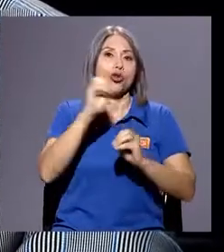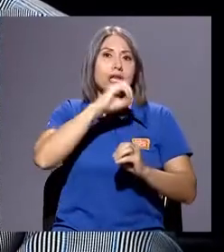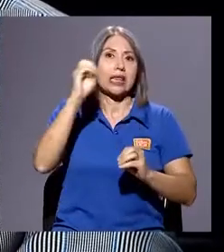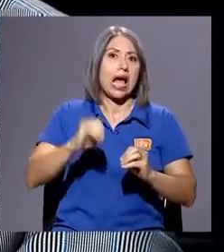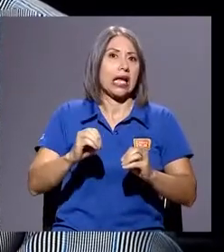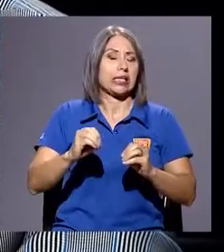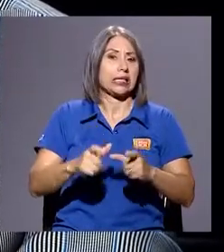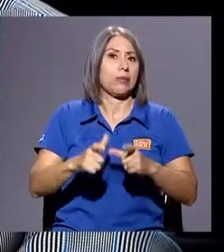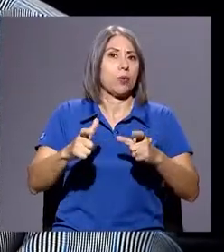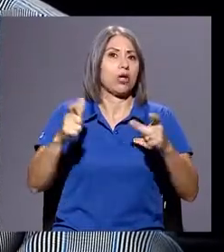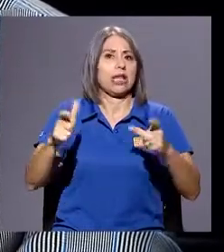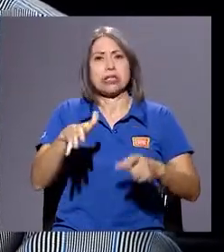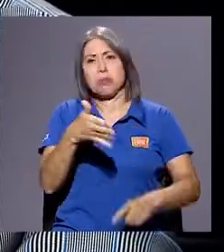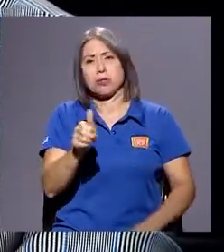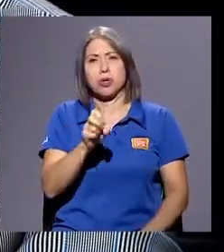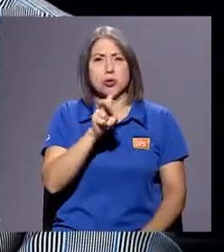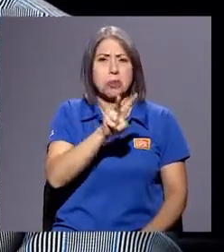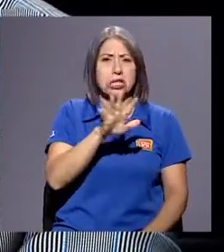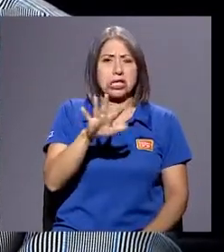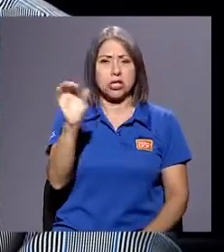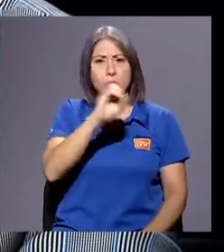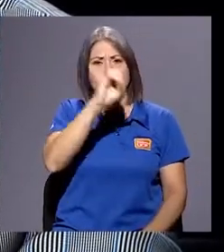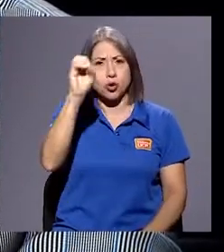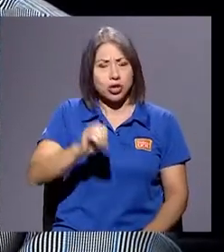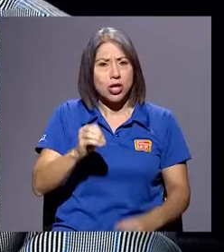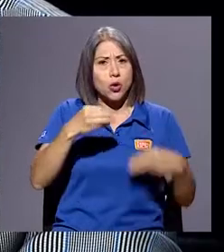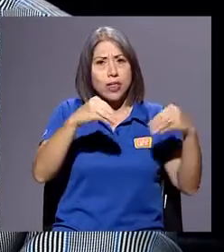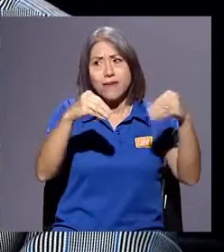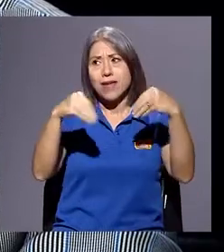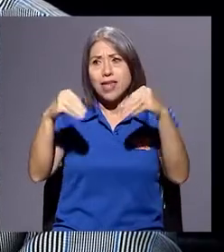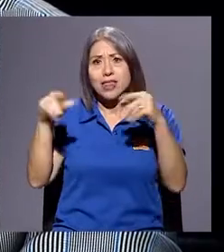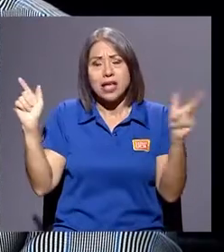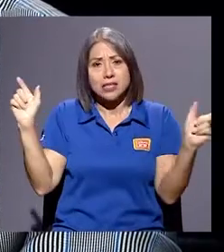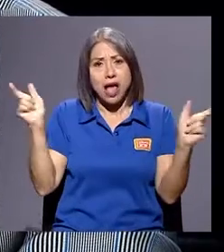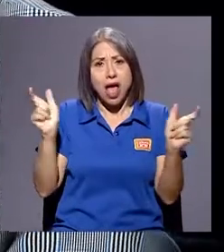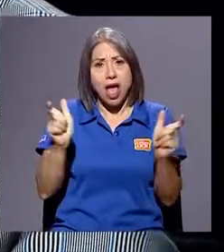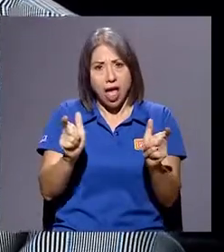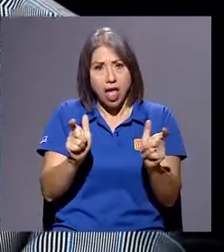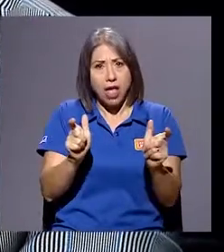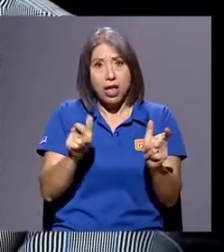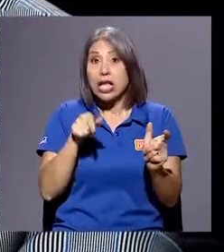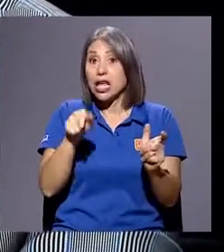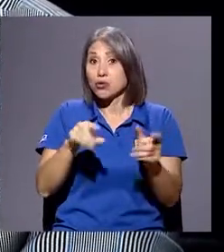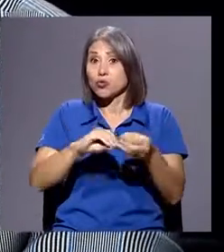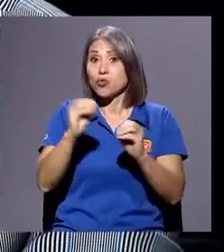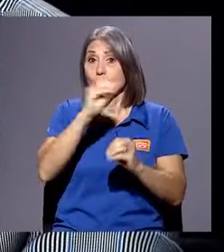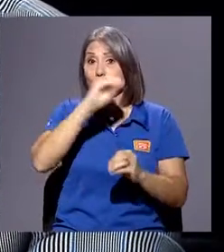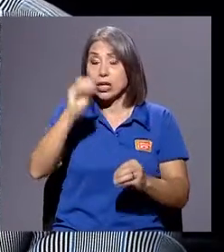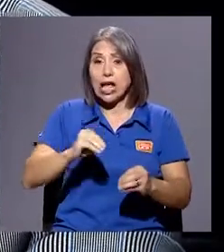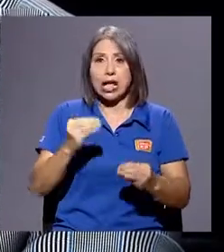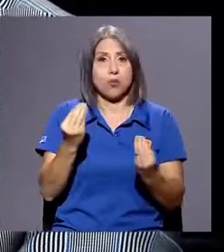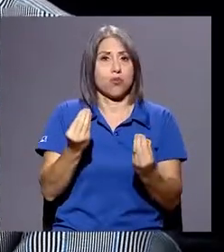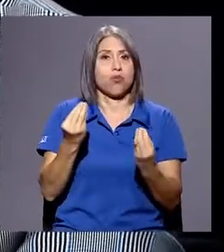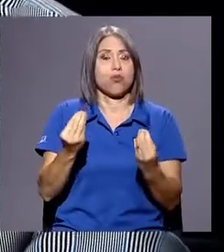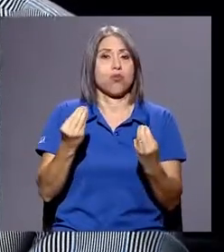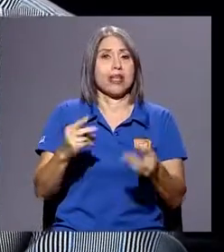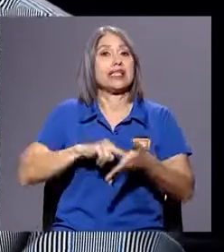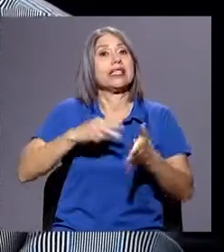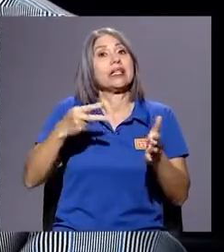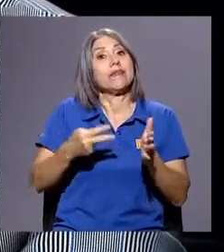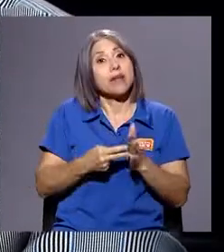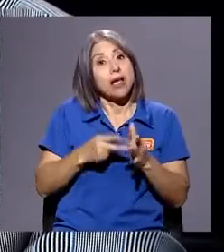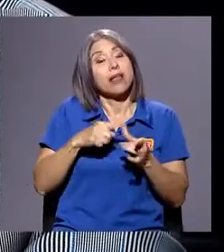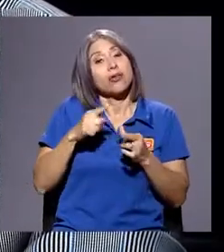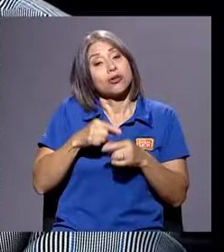importantes. Es decir, cerca entre el 20 y 25% en las ventas se han ido disminuyendo y es un porcentaje muy alto, lo cual implica evidentemente